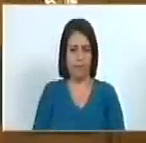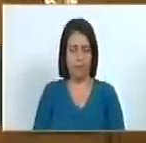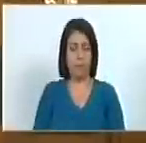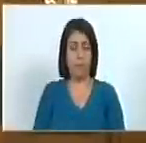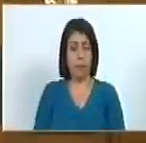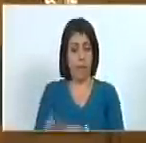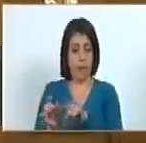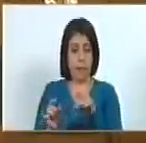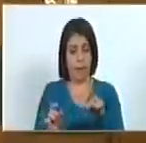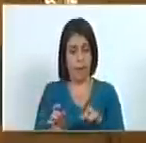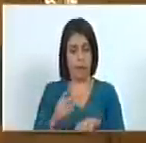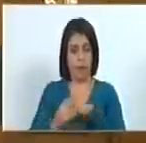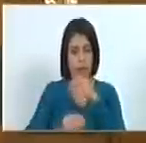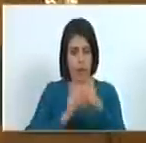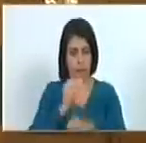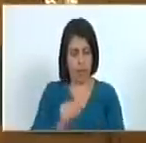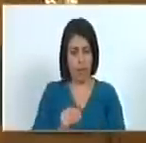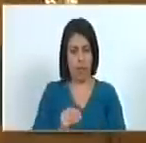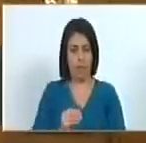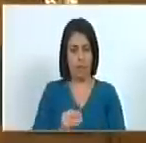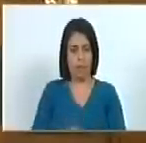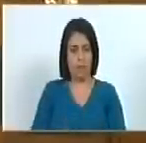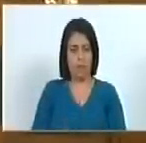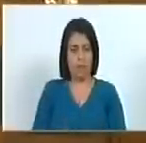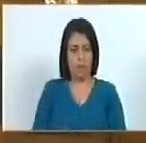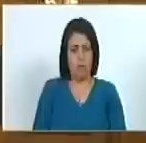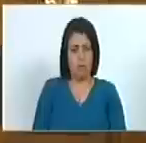y con esto generar una situación